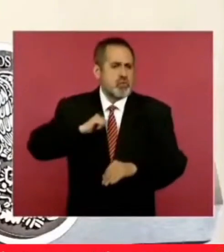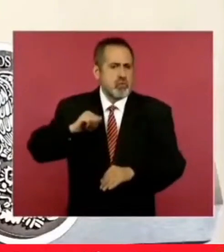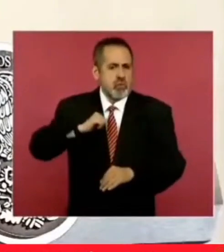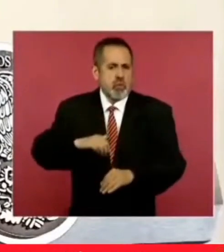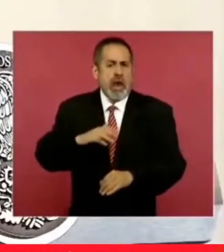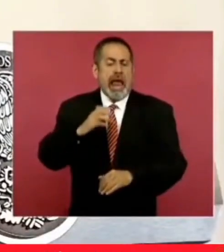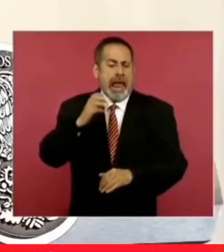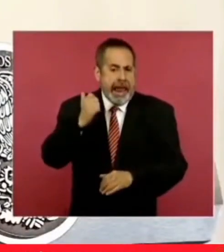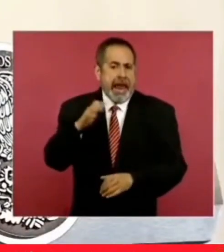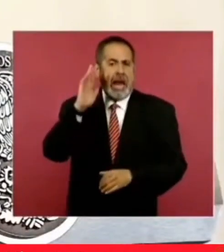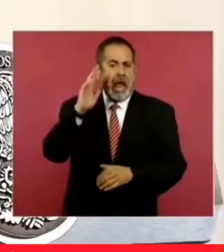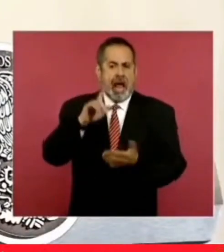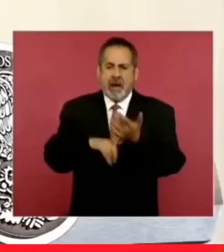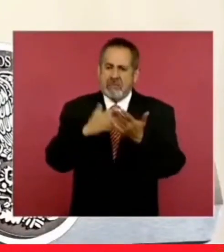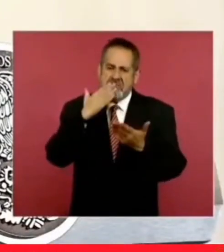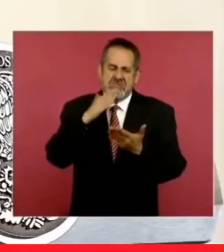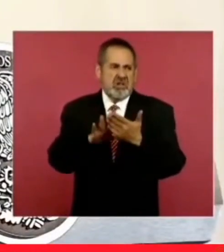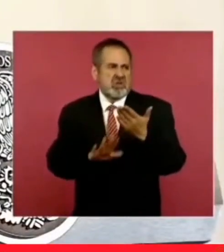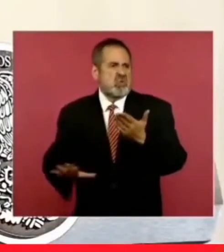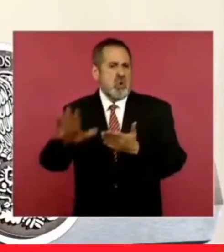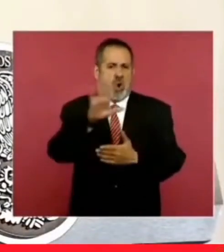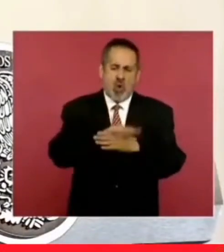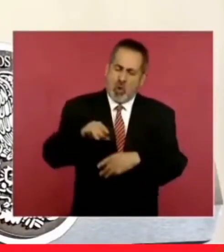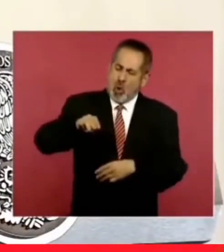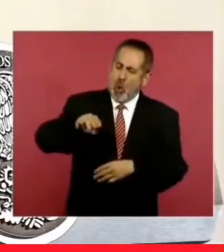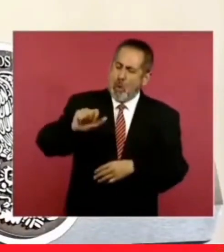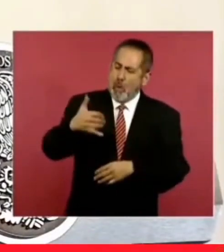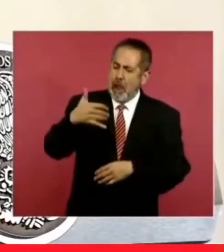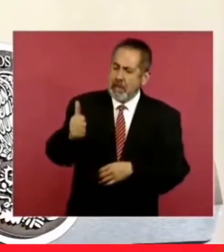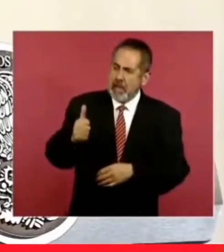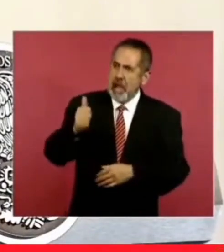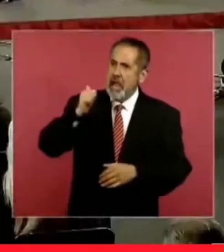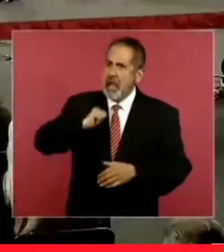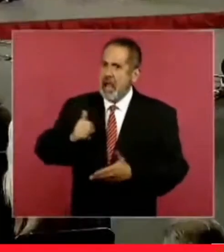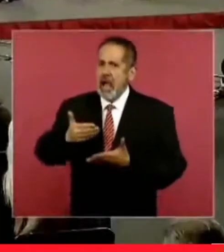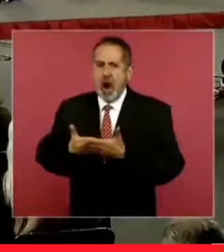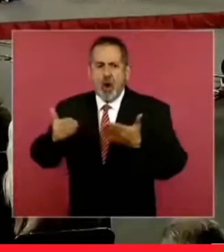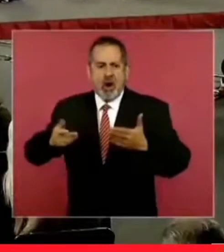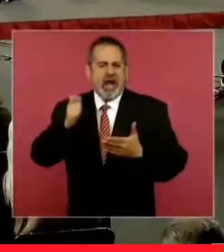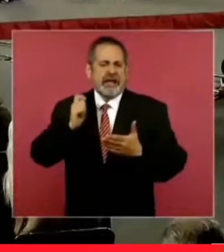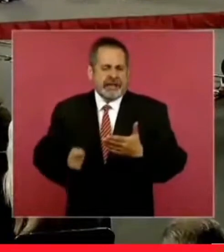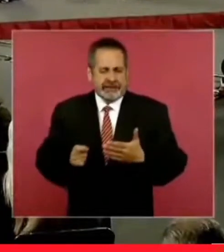de la gran nación maya del pasado y el presente muchas gracias